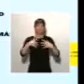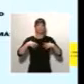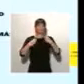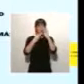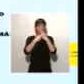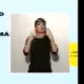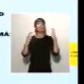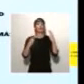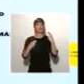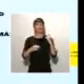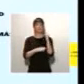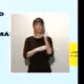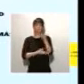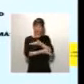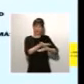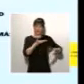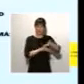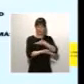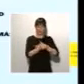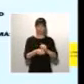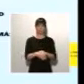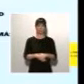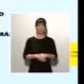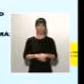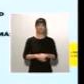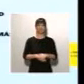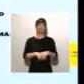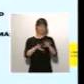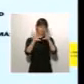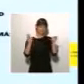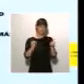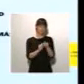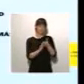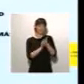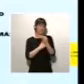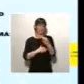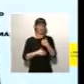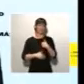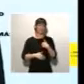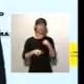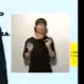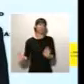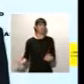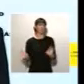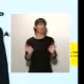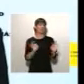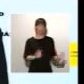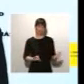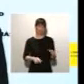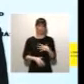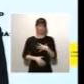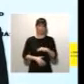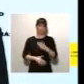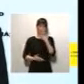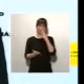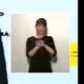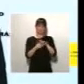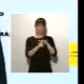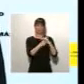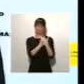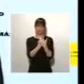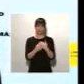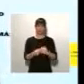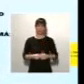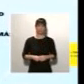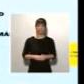Con esto quiero decir que el Instituto de Salud Carlos III está preparado para afrontar estas situaciones y, en